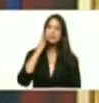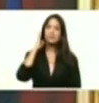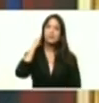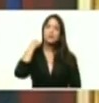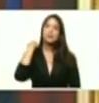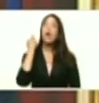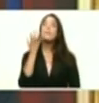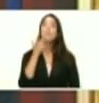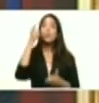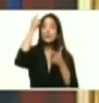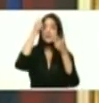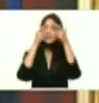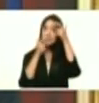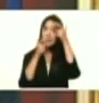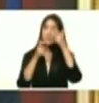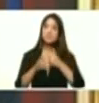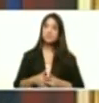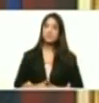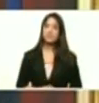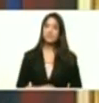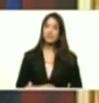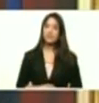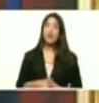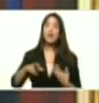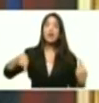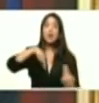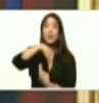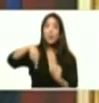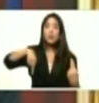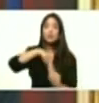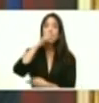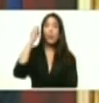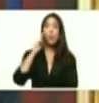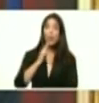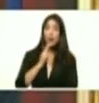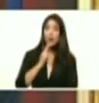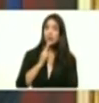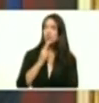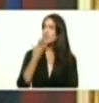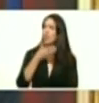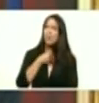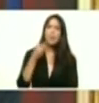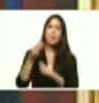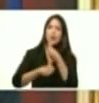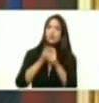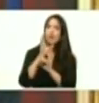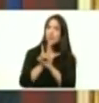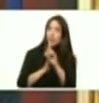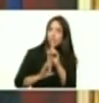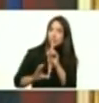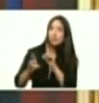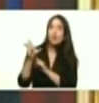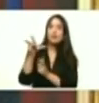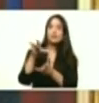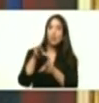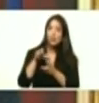Si el comandante Hugo Chávez Fría, en la Revolución Bolivariana, no hubiéramos construido una cultura tributaria.